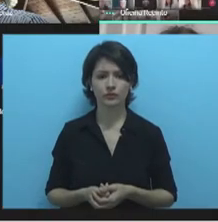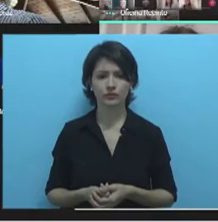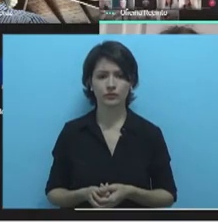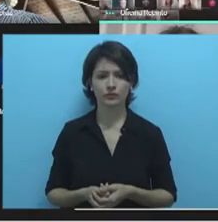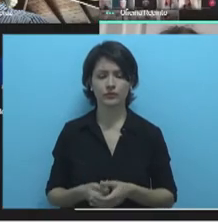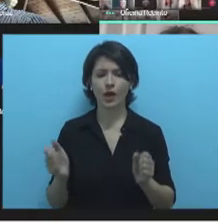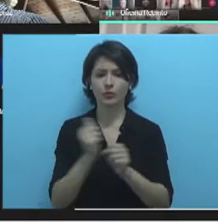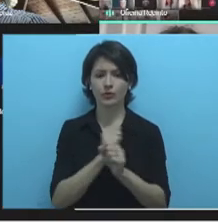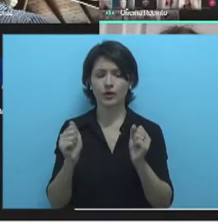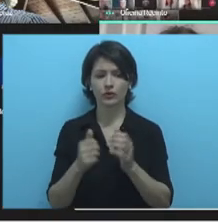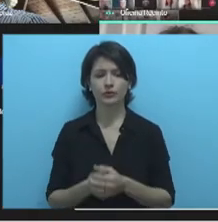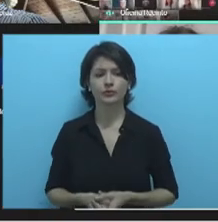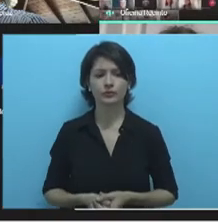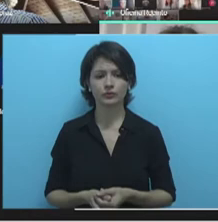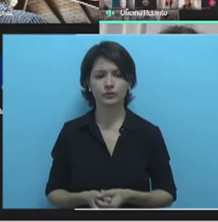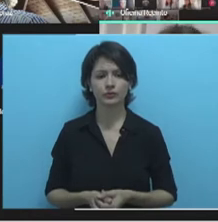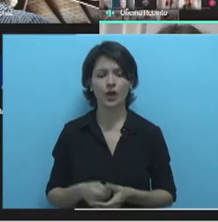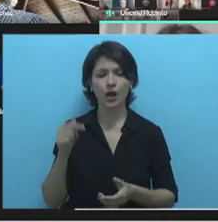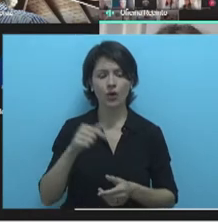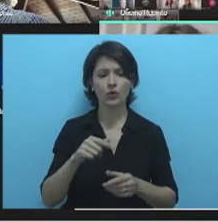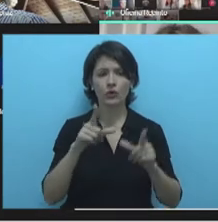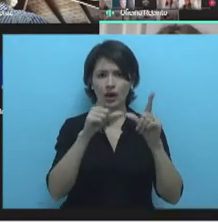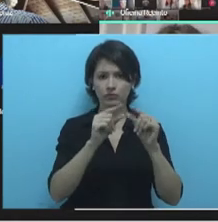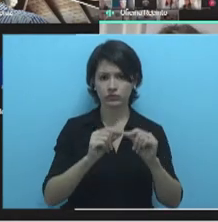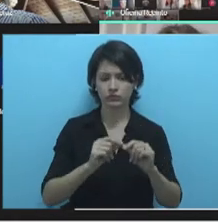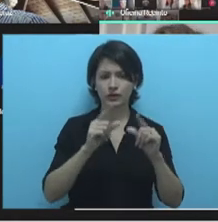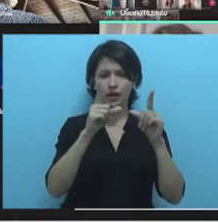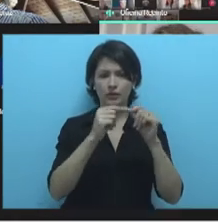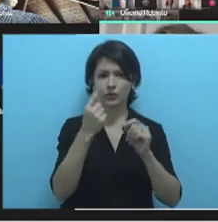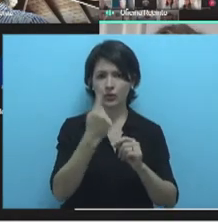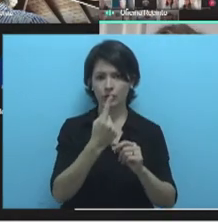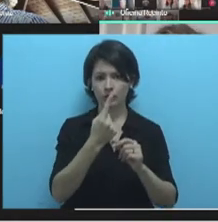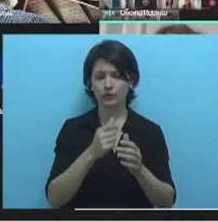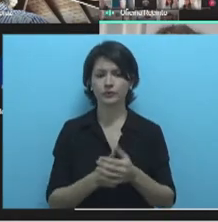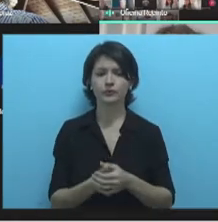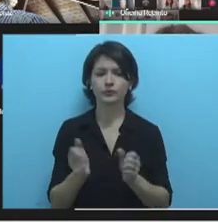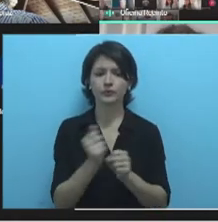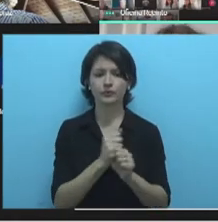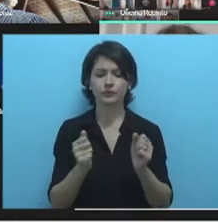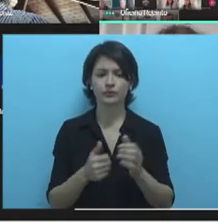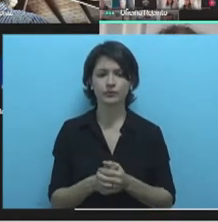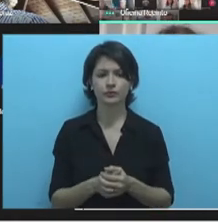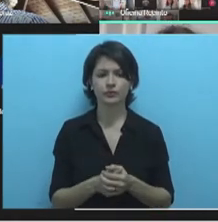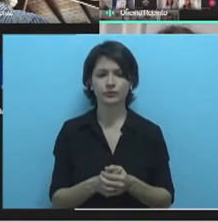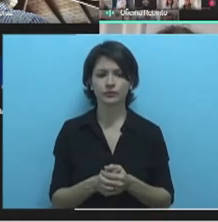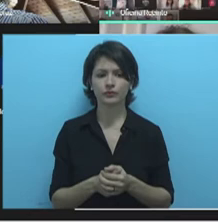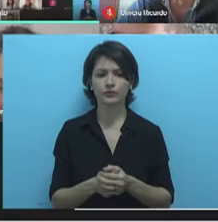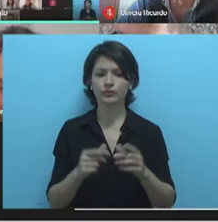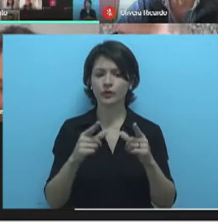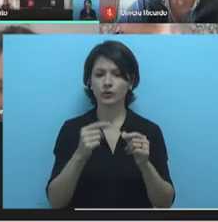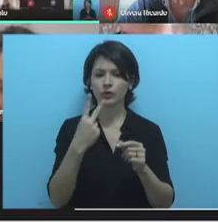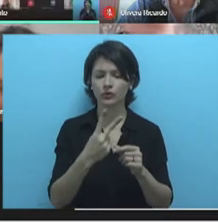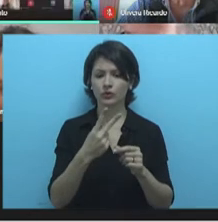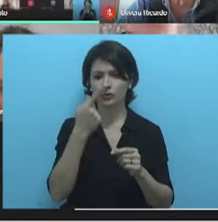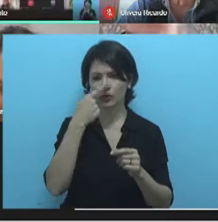aprobado en consideración el proyecto de ley en particular artículo primero aprobado artículo